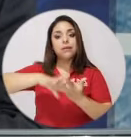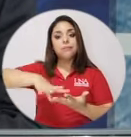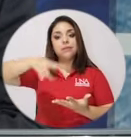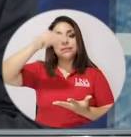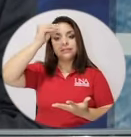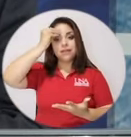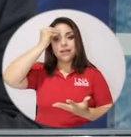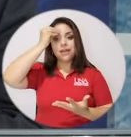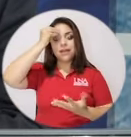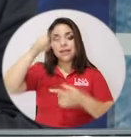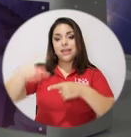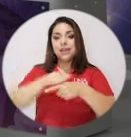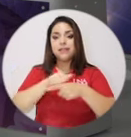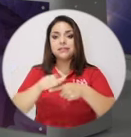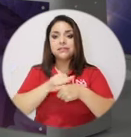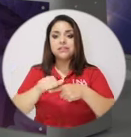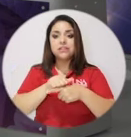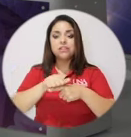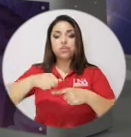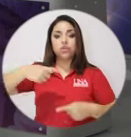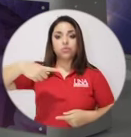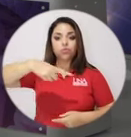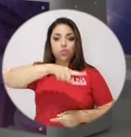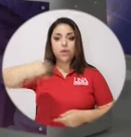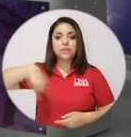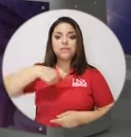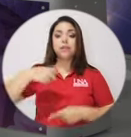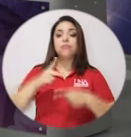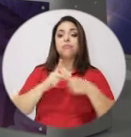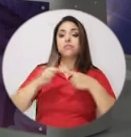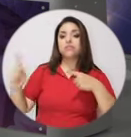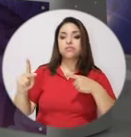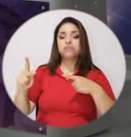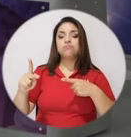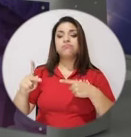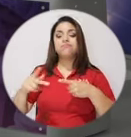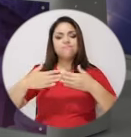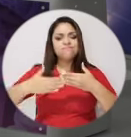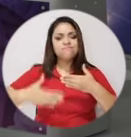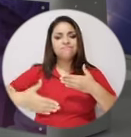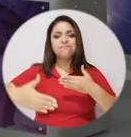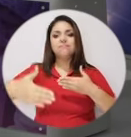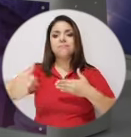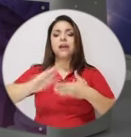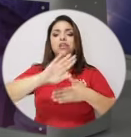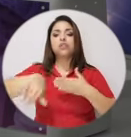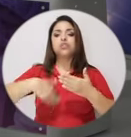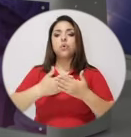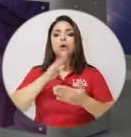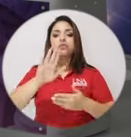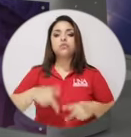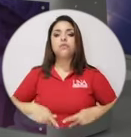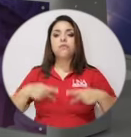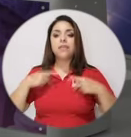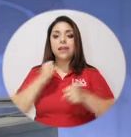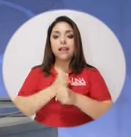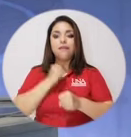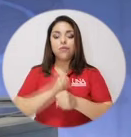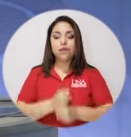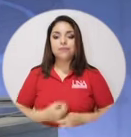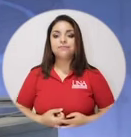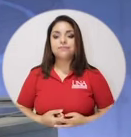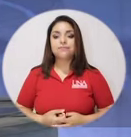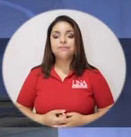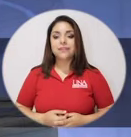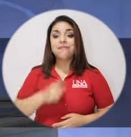el aprendizaje y el ejercicio de nuestra profesión van a lo largo de toda nuestra vida laboral.